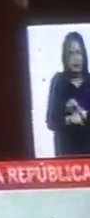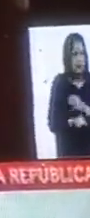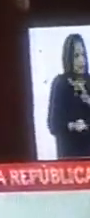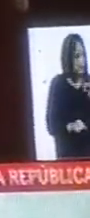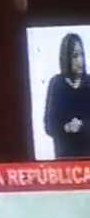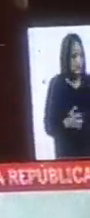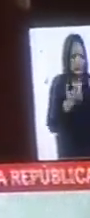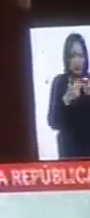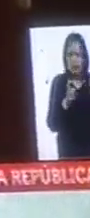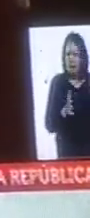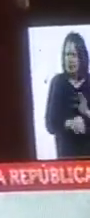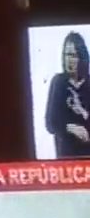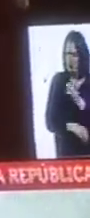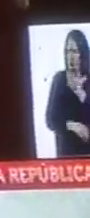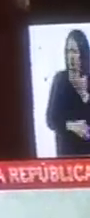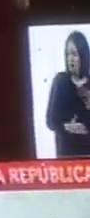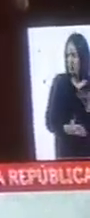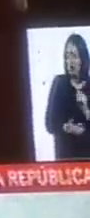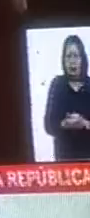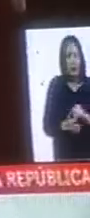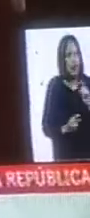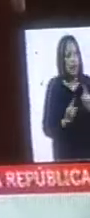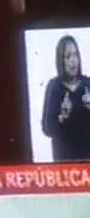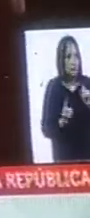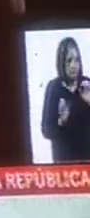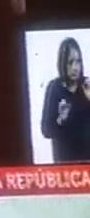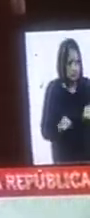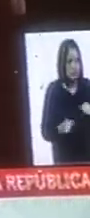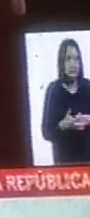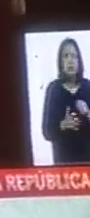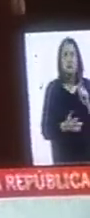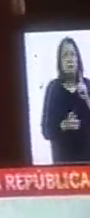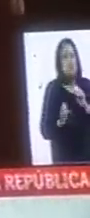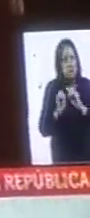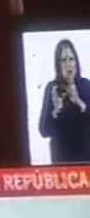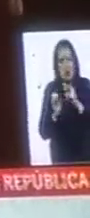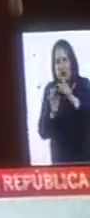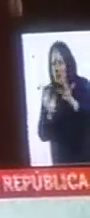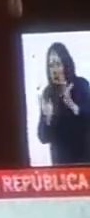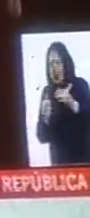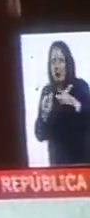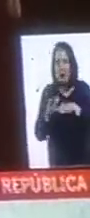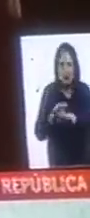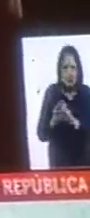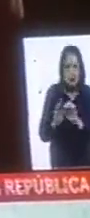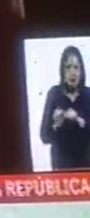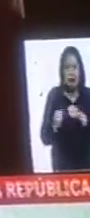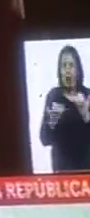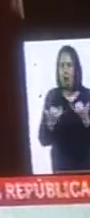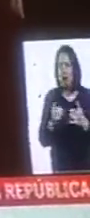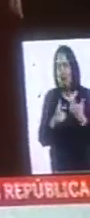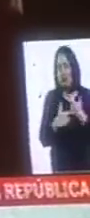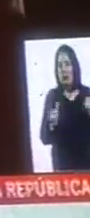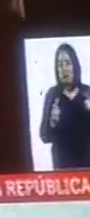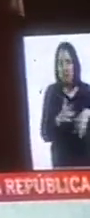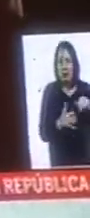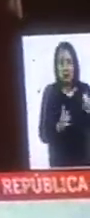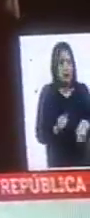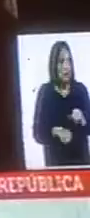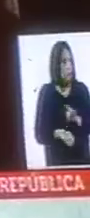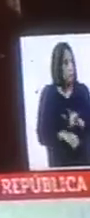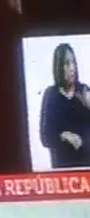empresario algunos lo estuvieron unos días pero ahora ya están libres y hasta fuera del